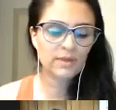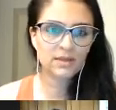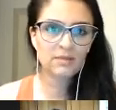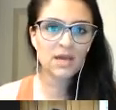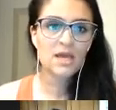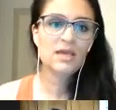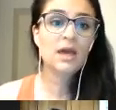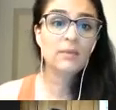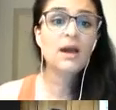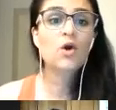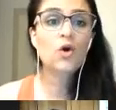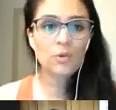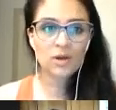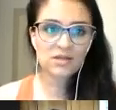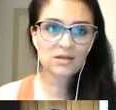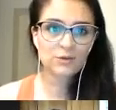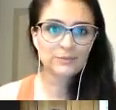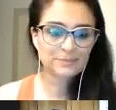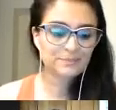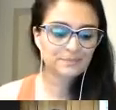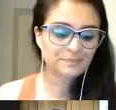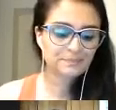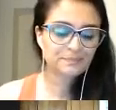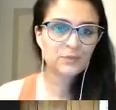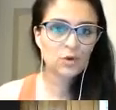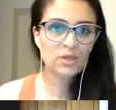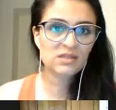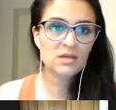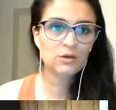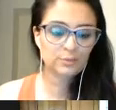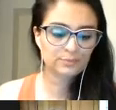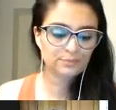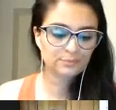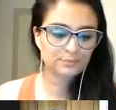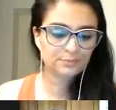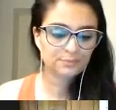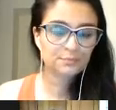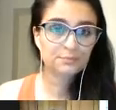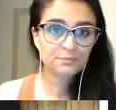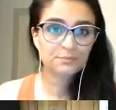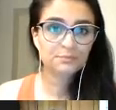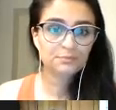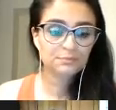tiempos de pandemia? Y además, ¿cómo hacerlo? ¿Cómo exigirlo?